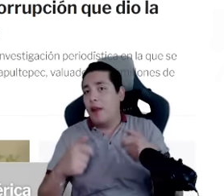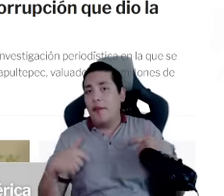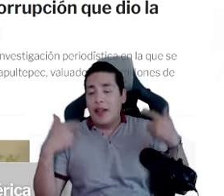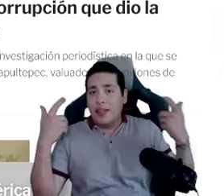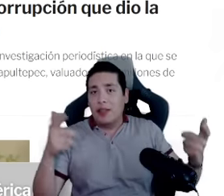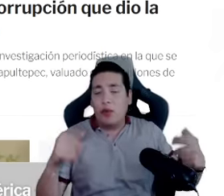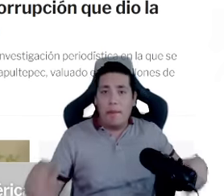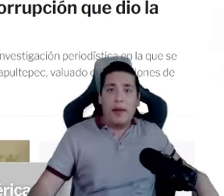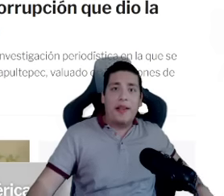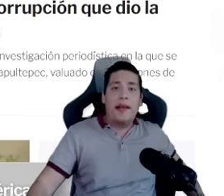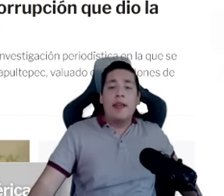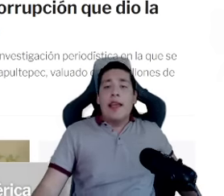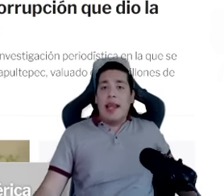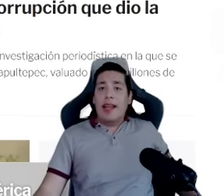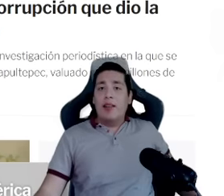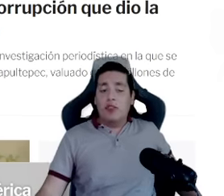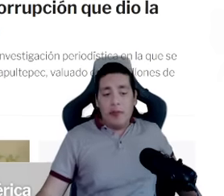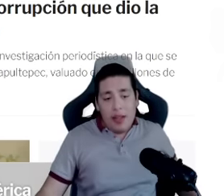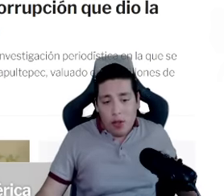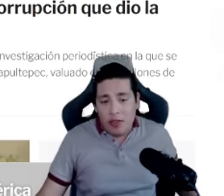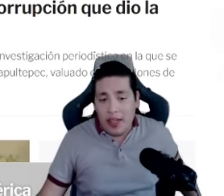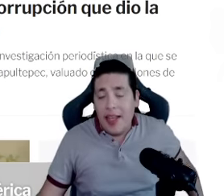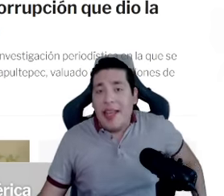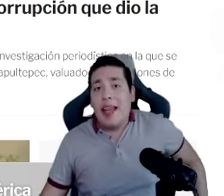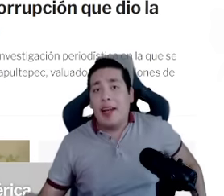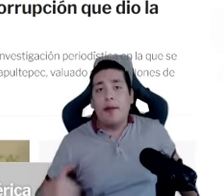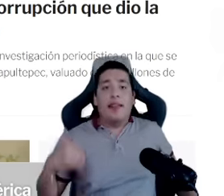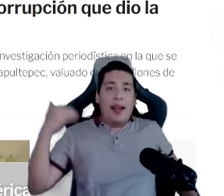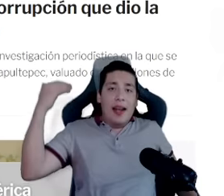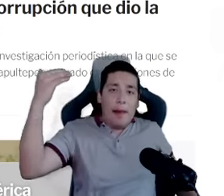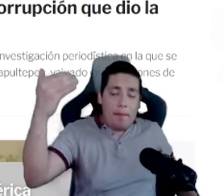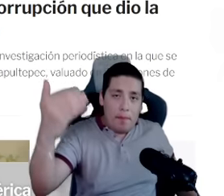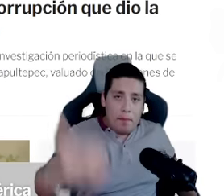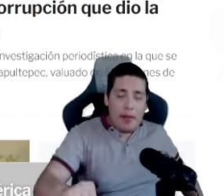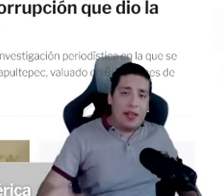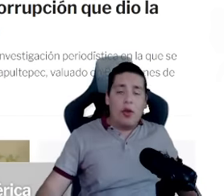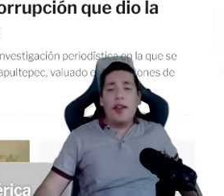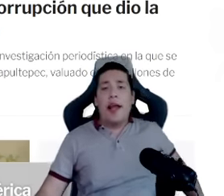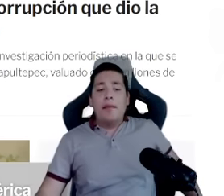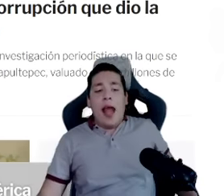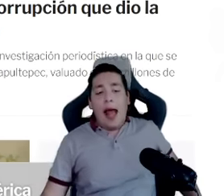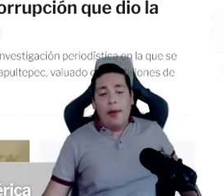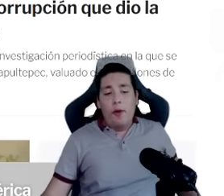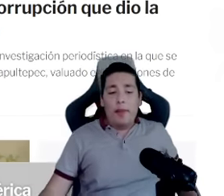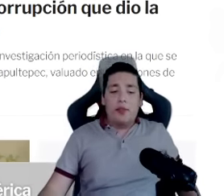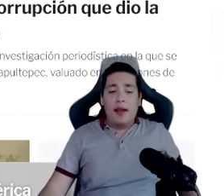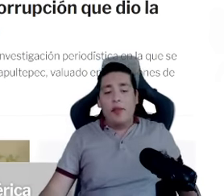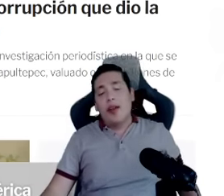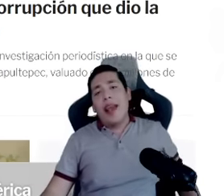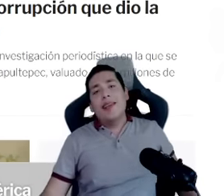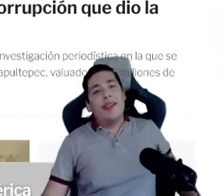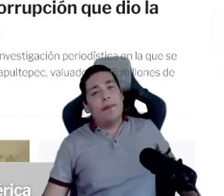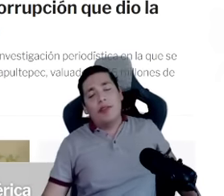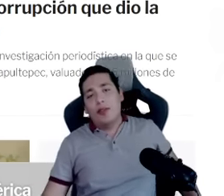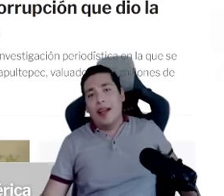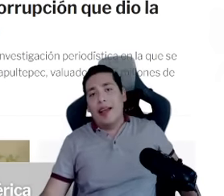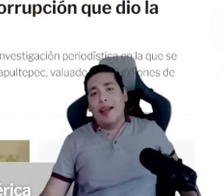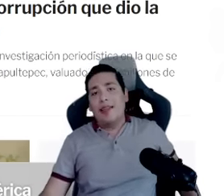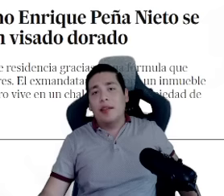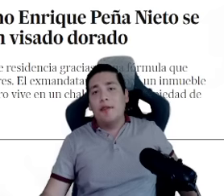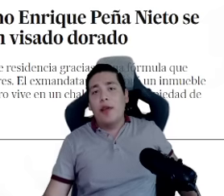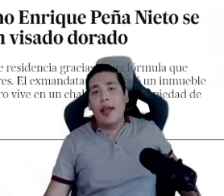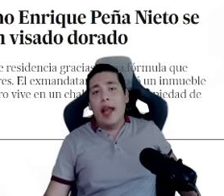de pesos para financiar su Campaña en el 2012 y arrebatarle la victoria a López Obrador este